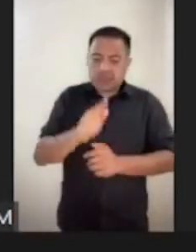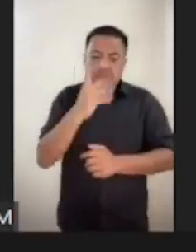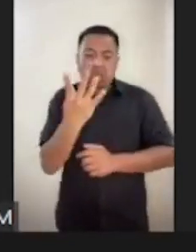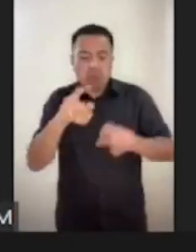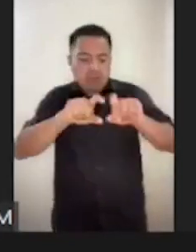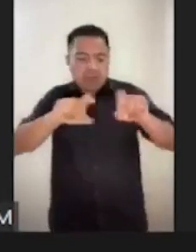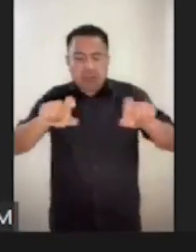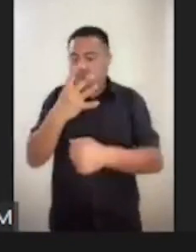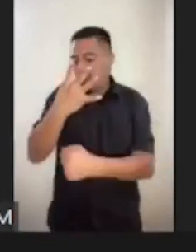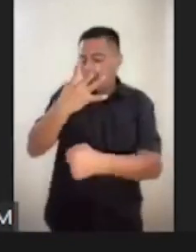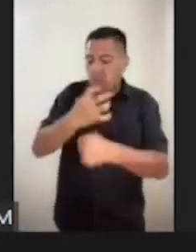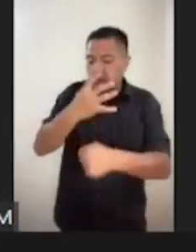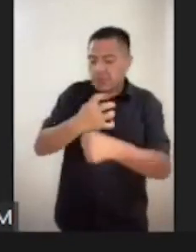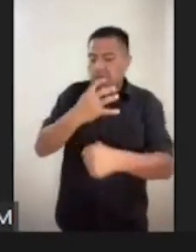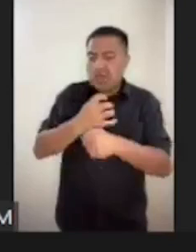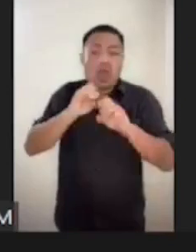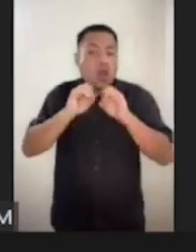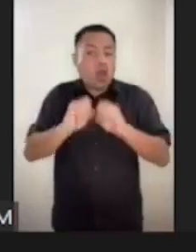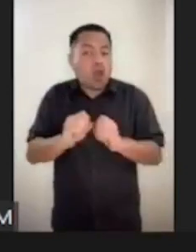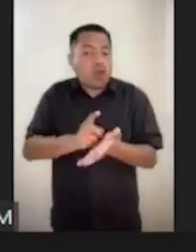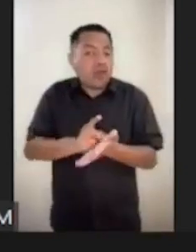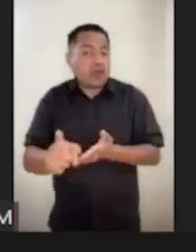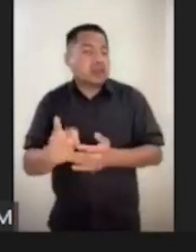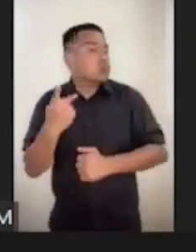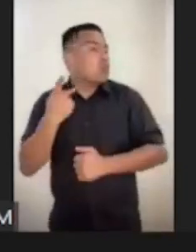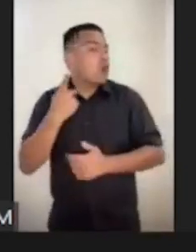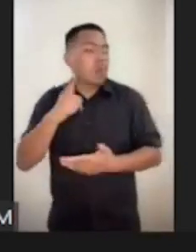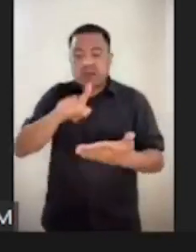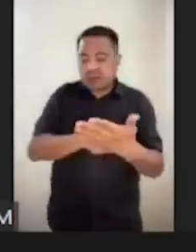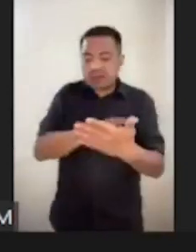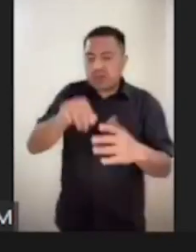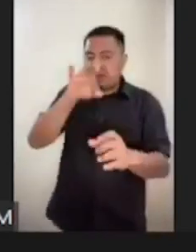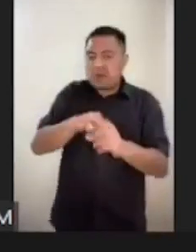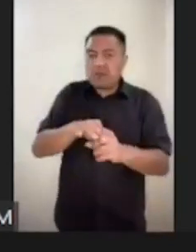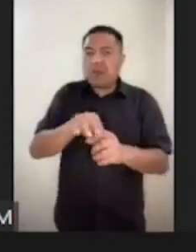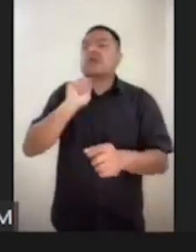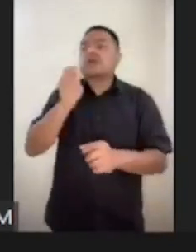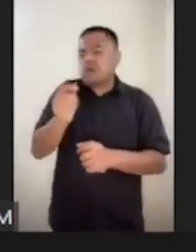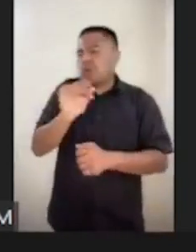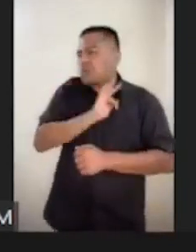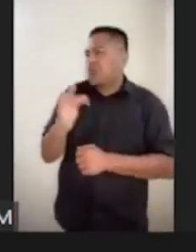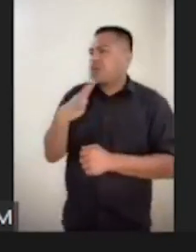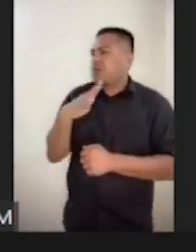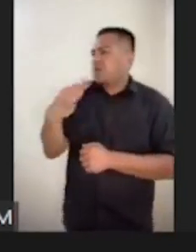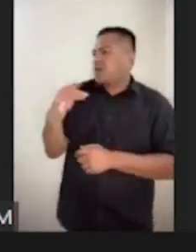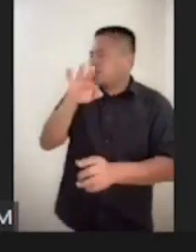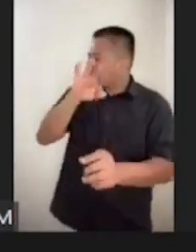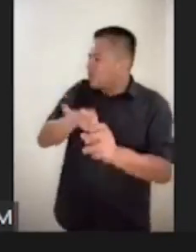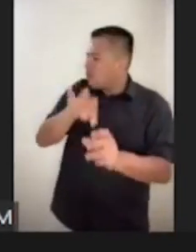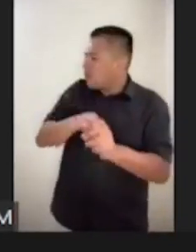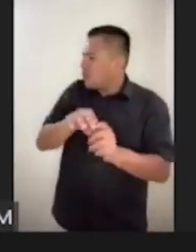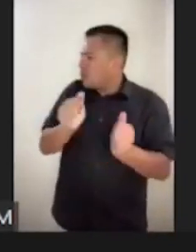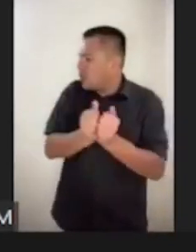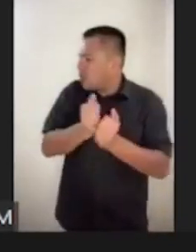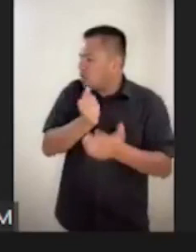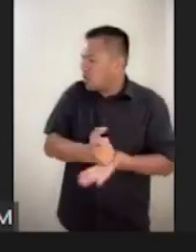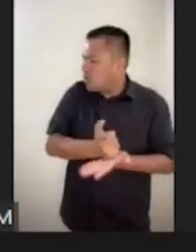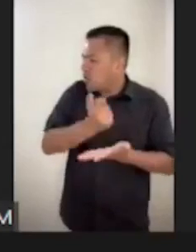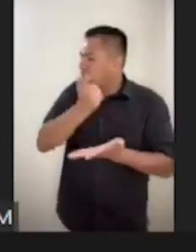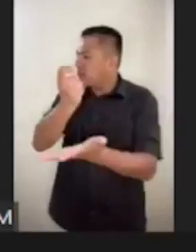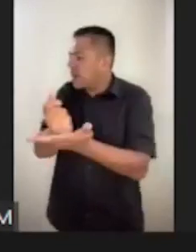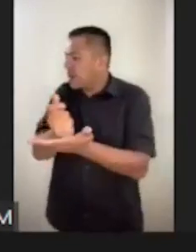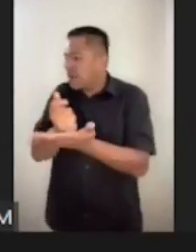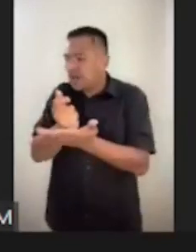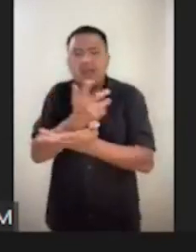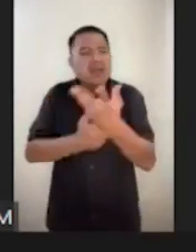fracción cuarta, o el derecho político electoral a ser votado en la vertiente de remuneración